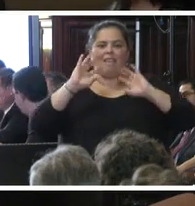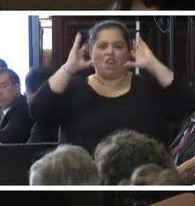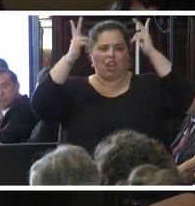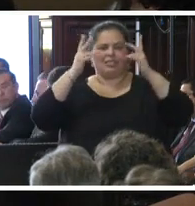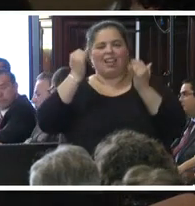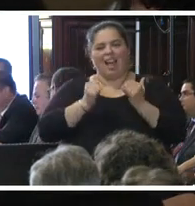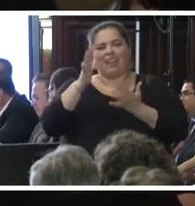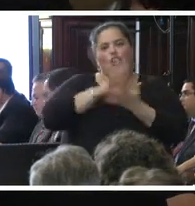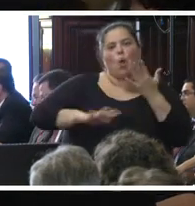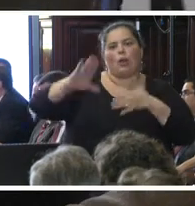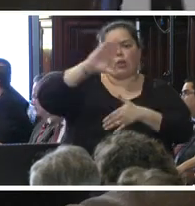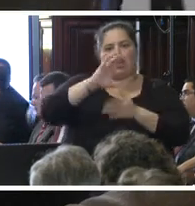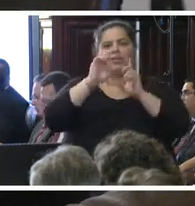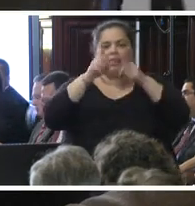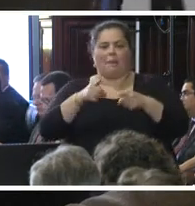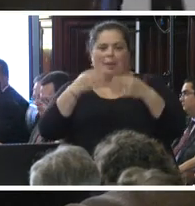país.